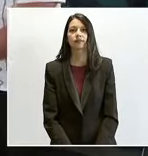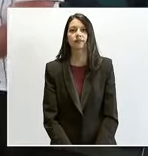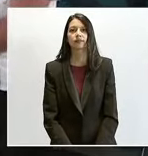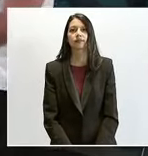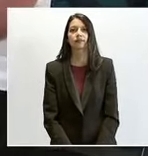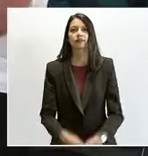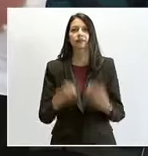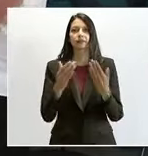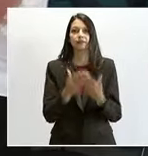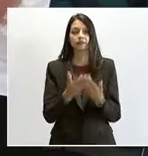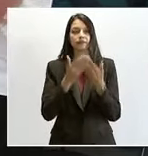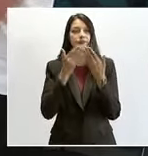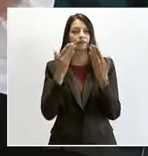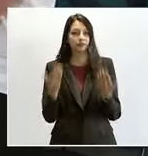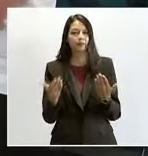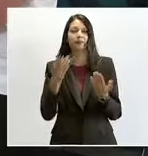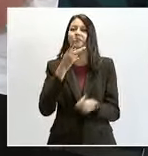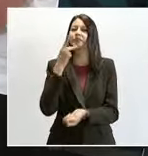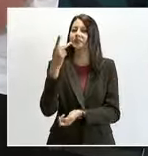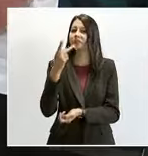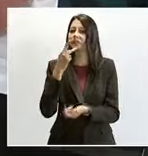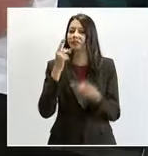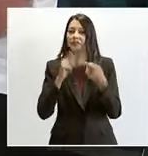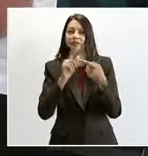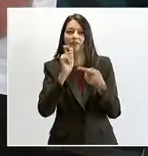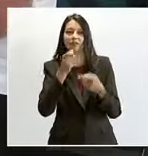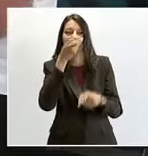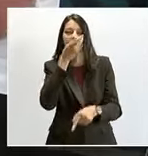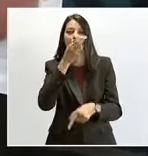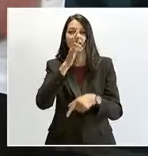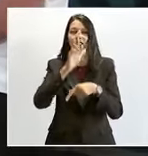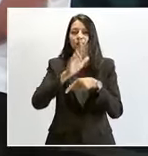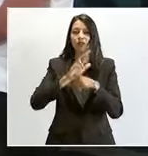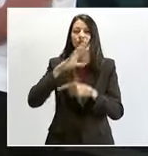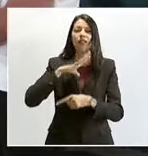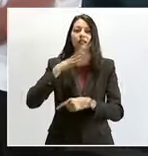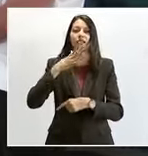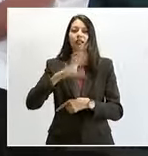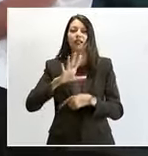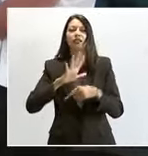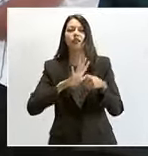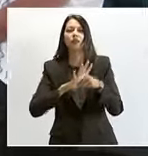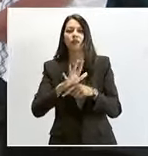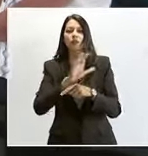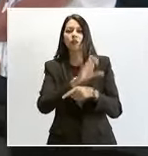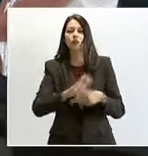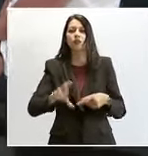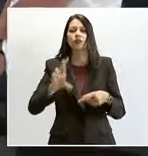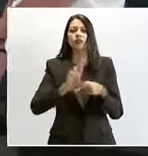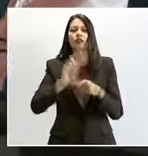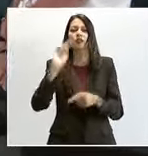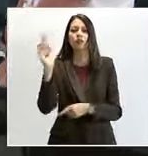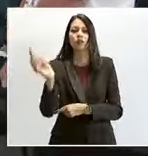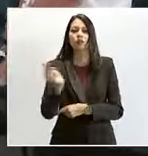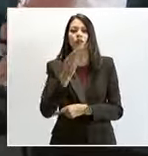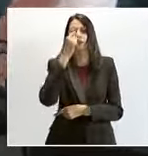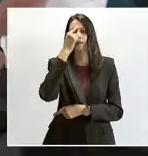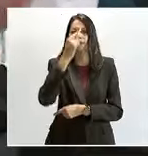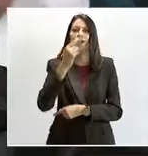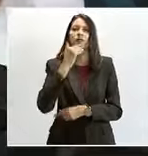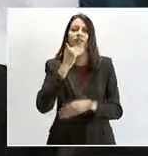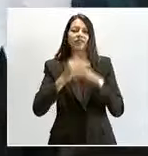a continuación hace uso de la palabra la directora general del organismo coordinador de las universidades para el bienestar